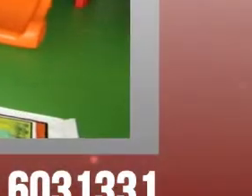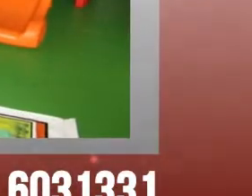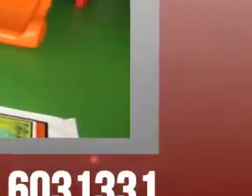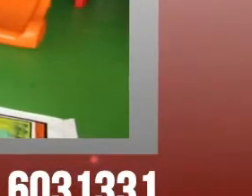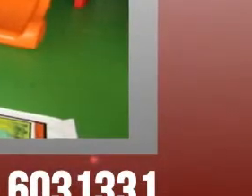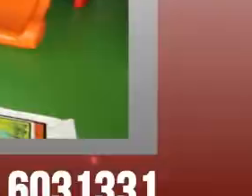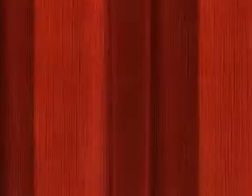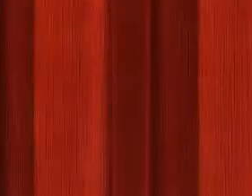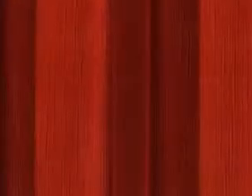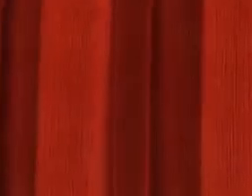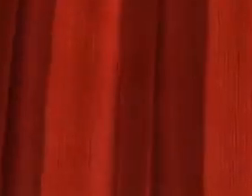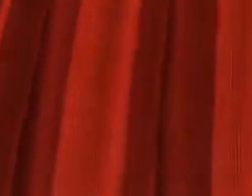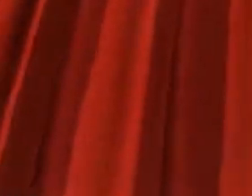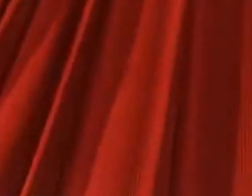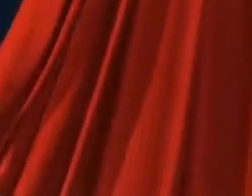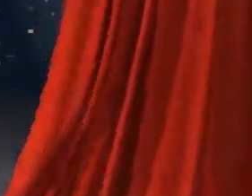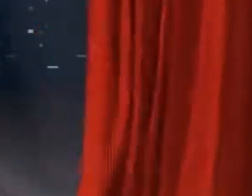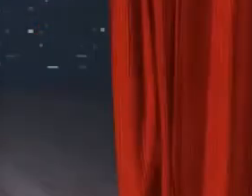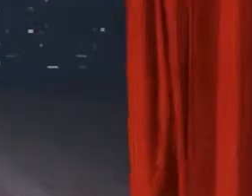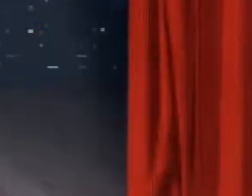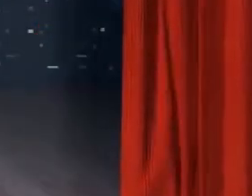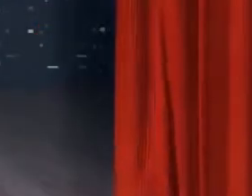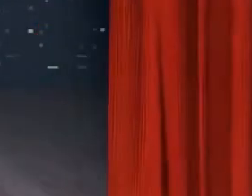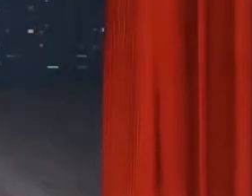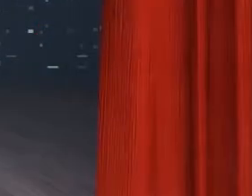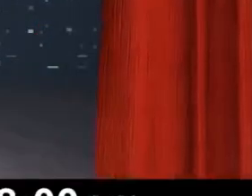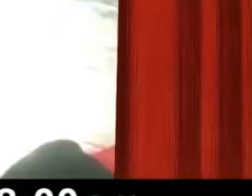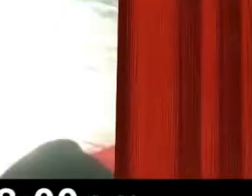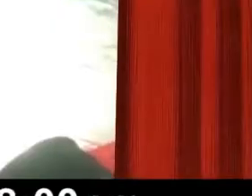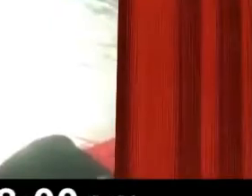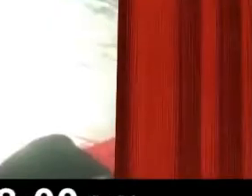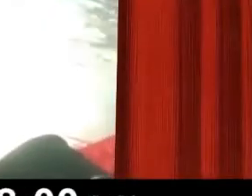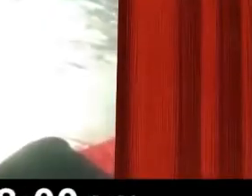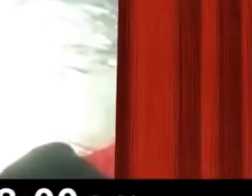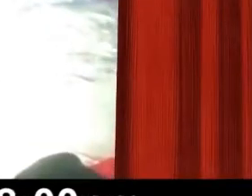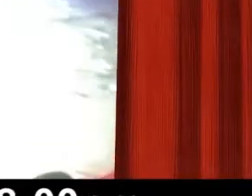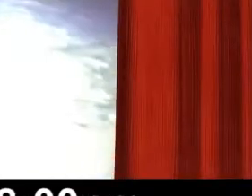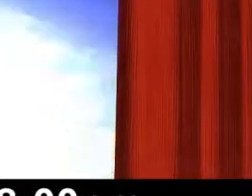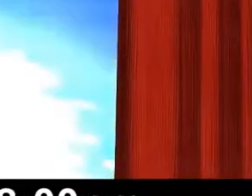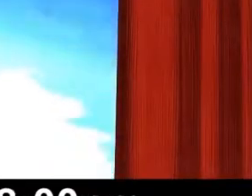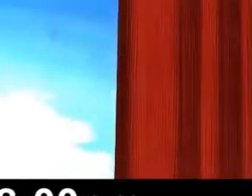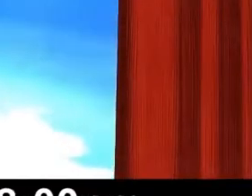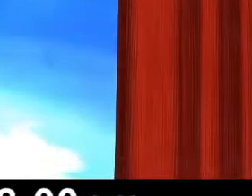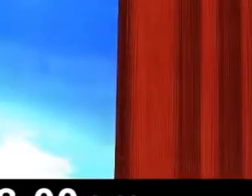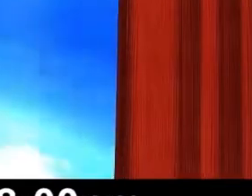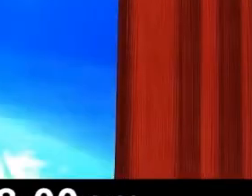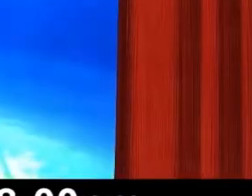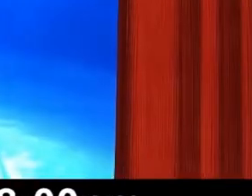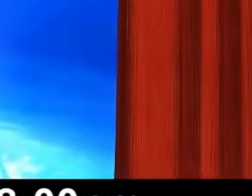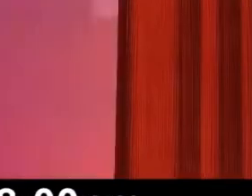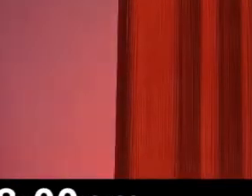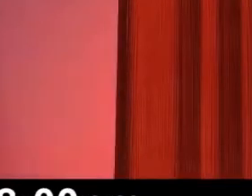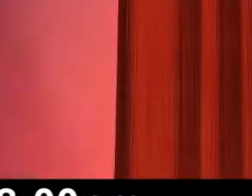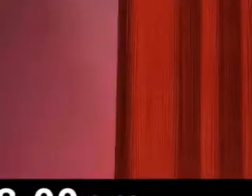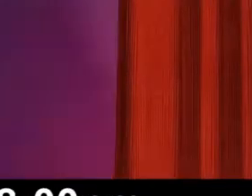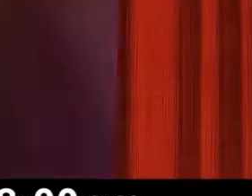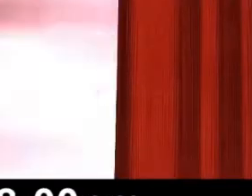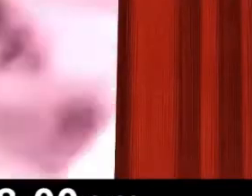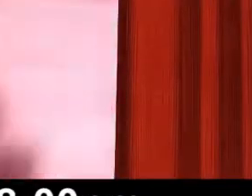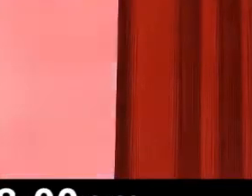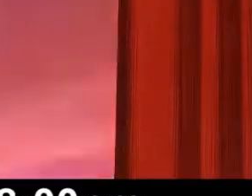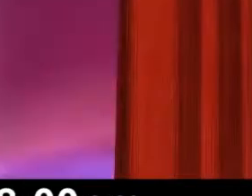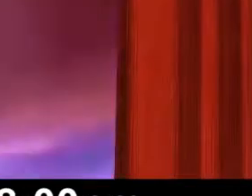in Barranca Bermeja. Ya llega el Circo Gigante Americano presentando el auto que se convierte en robot. Transforme al mire en